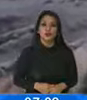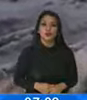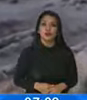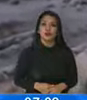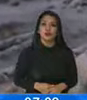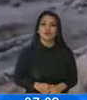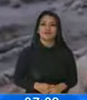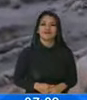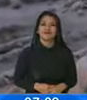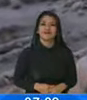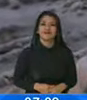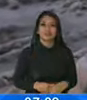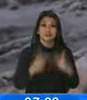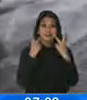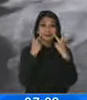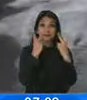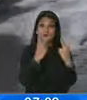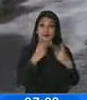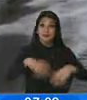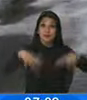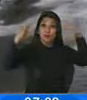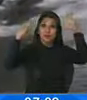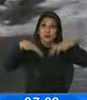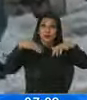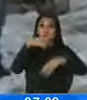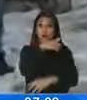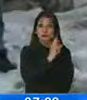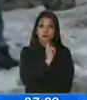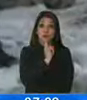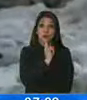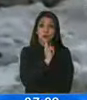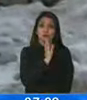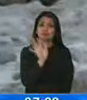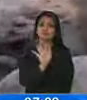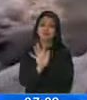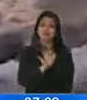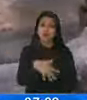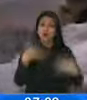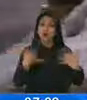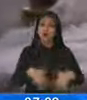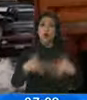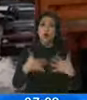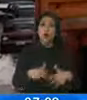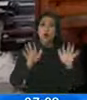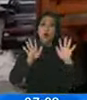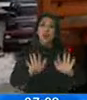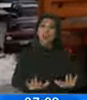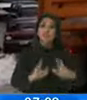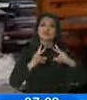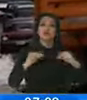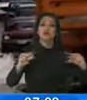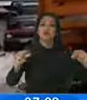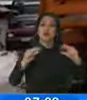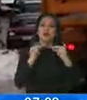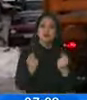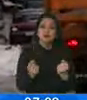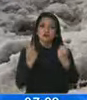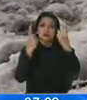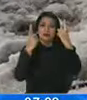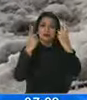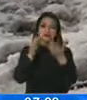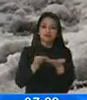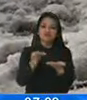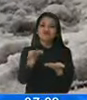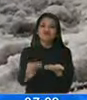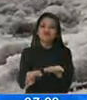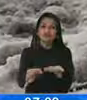Si usted cree que estas imágenes son del invierno en los Estados Unidos, está equivocado. Estas son escenas del hecho natural que sorprendió a los habitantes del cantón Biblián